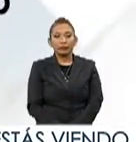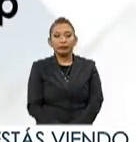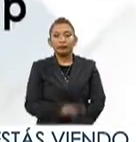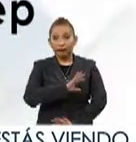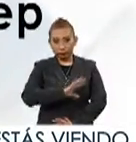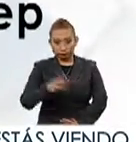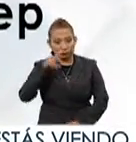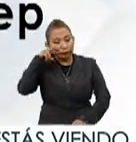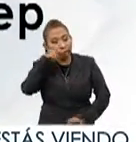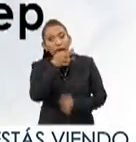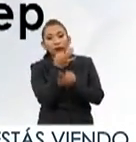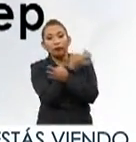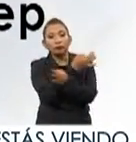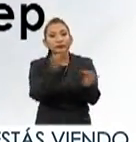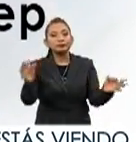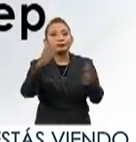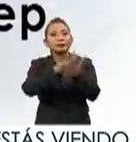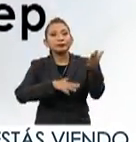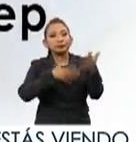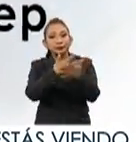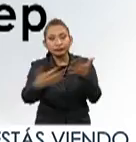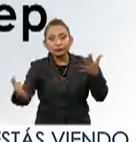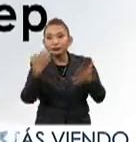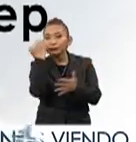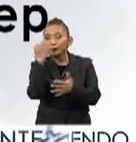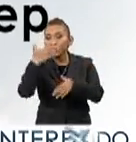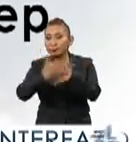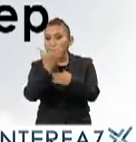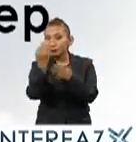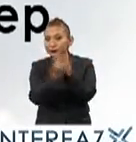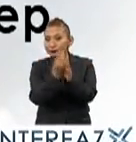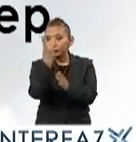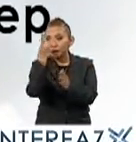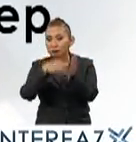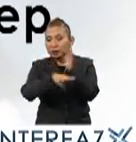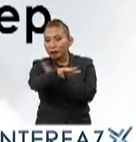Ya se encuentra publicado el calendario escolar para el periodo